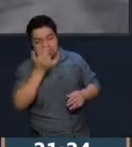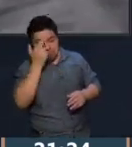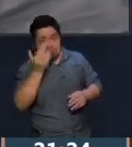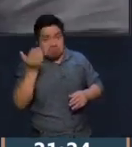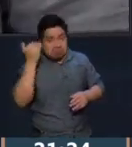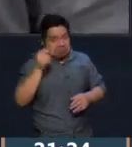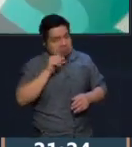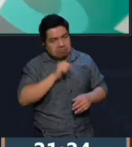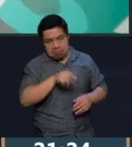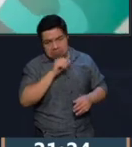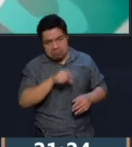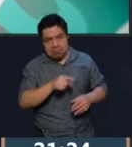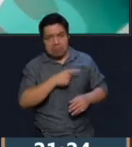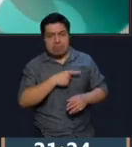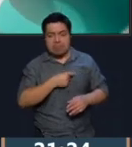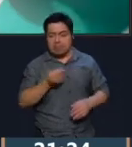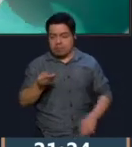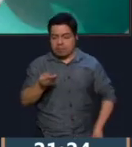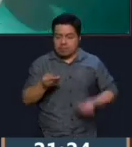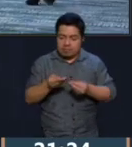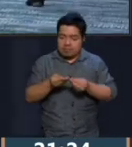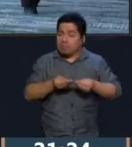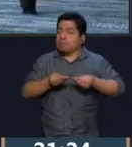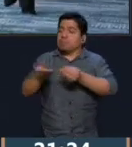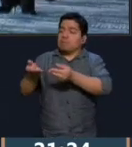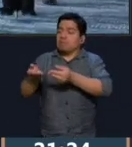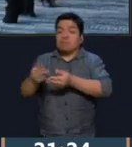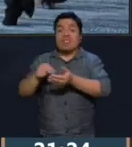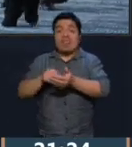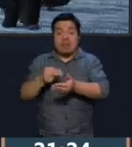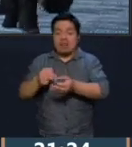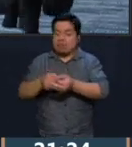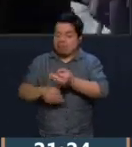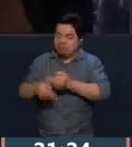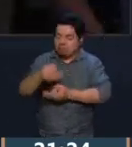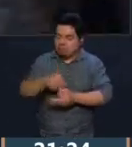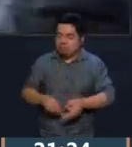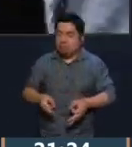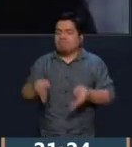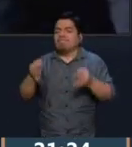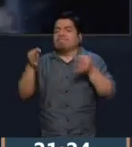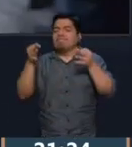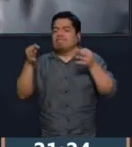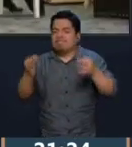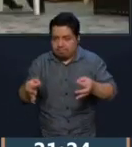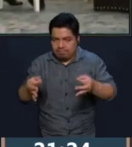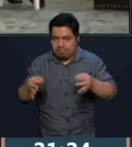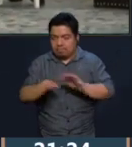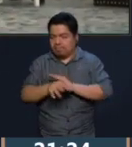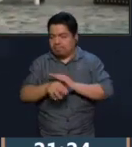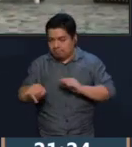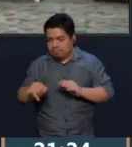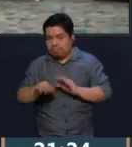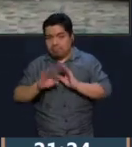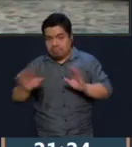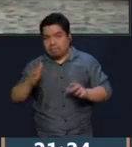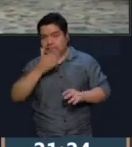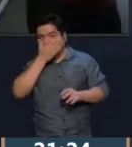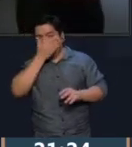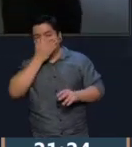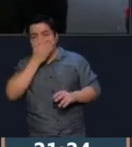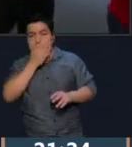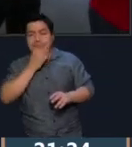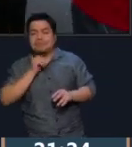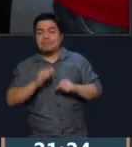pasado, y que se iba a entregar con la firma de todos para que hubiera certeza. Así fue como se hizo. Por eso es que si